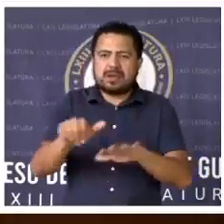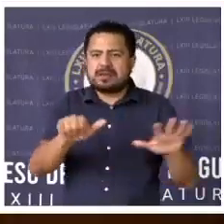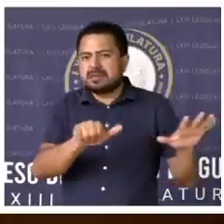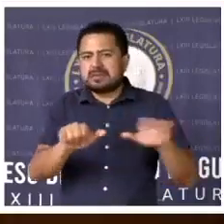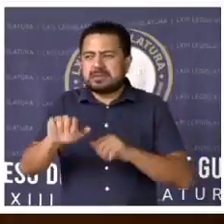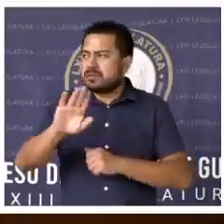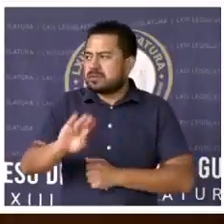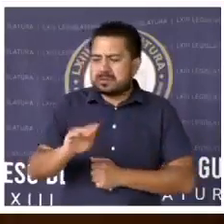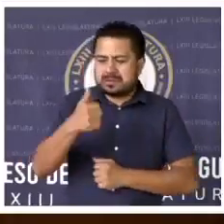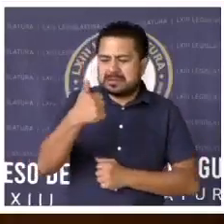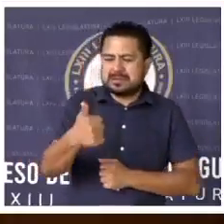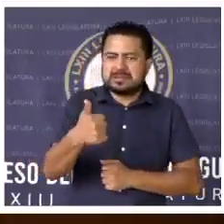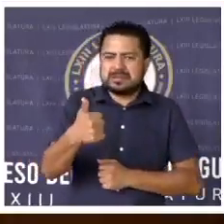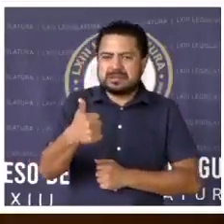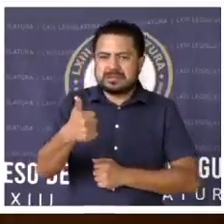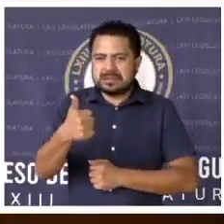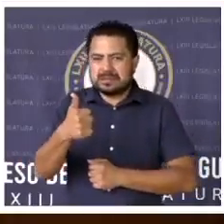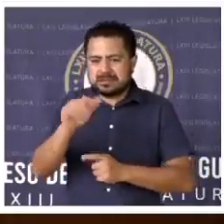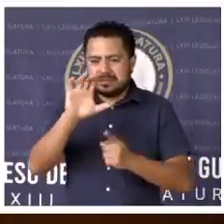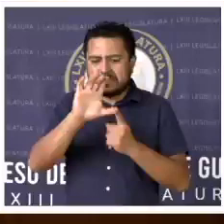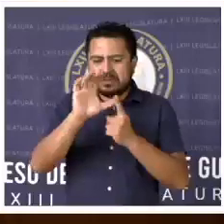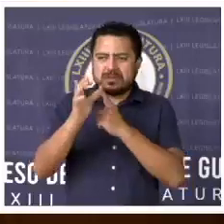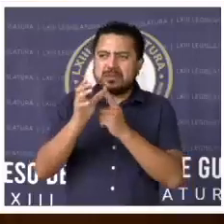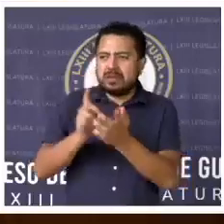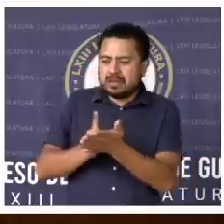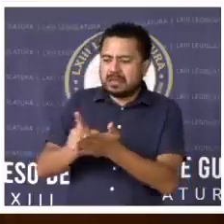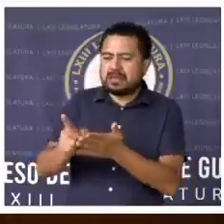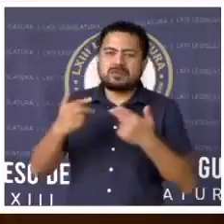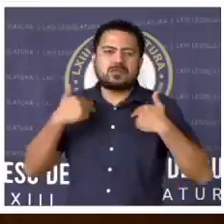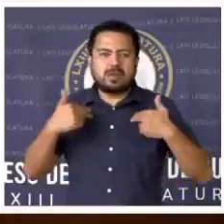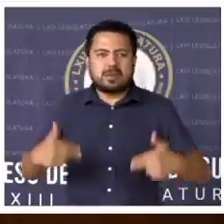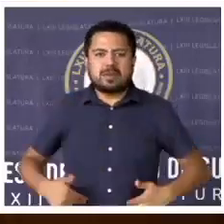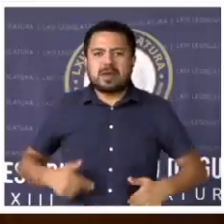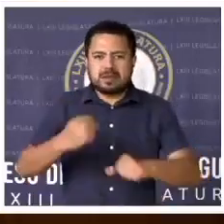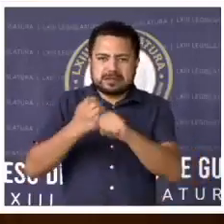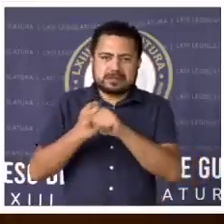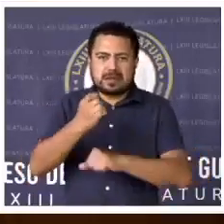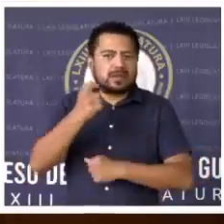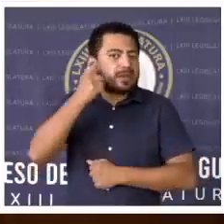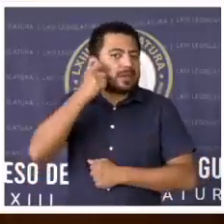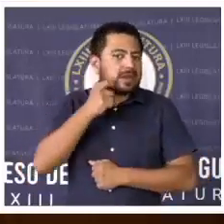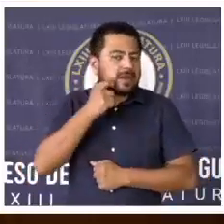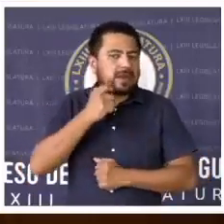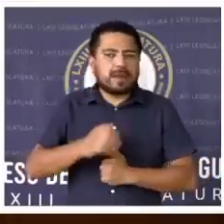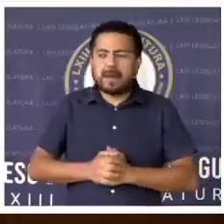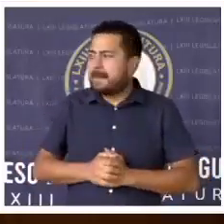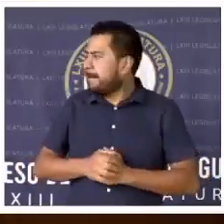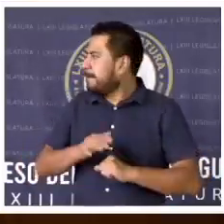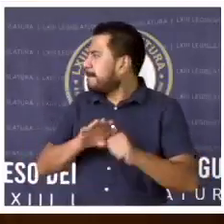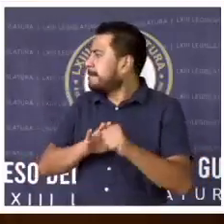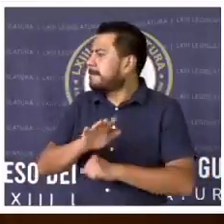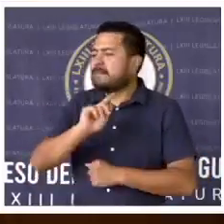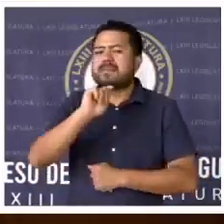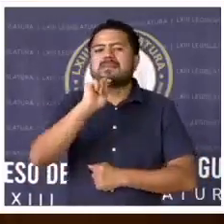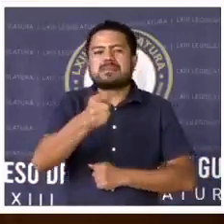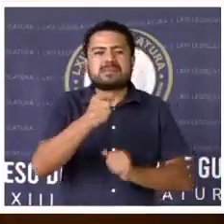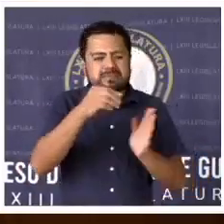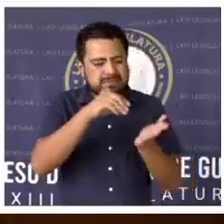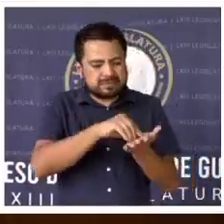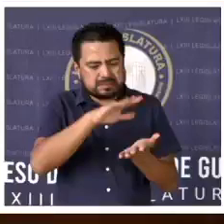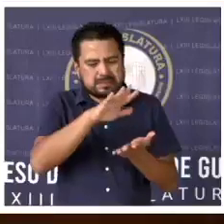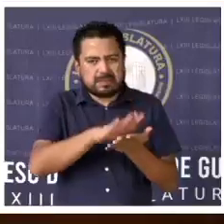696 de la comisión de los Derechos Humanos del Estado de Guerrero al tenor de la siguiente